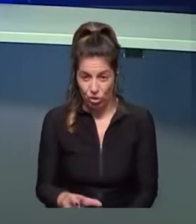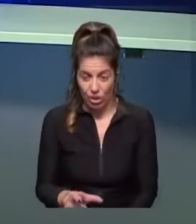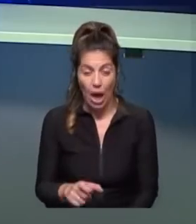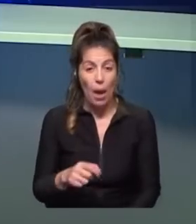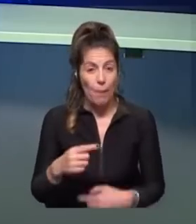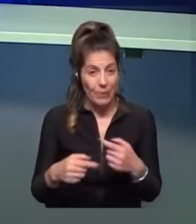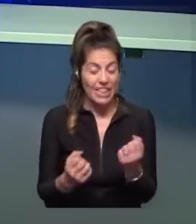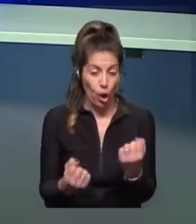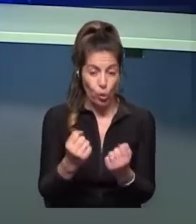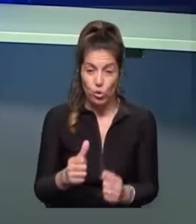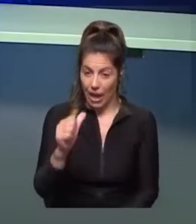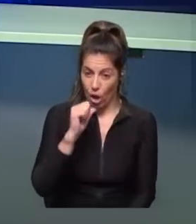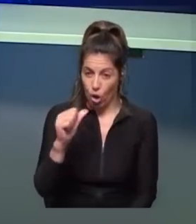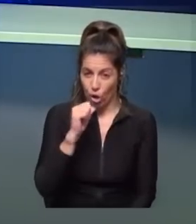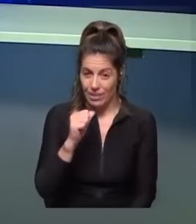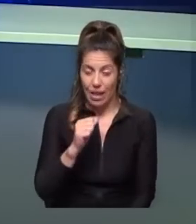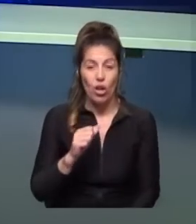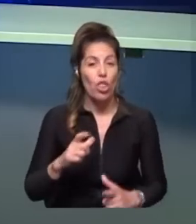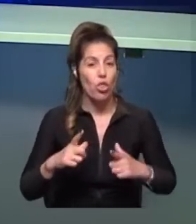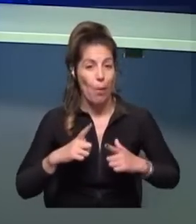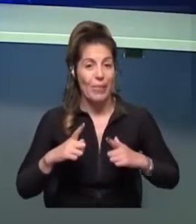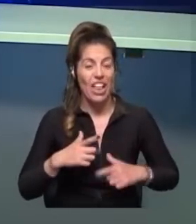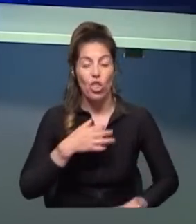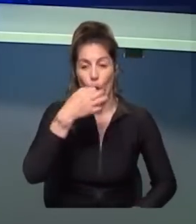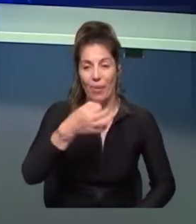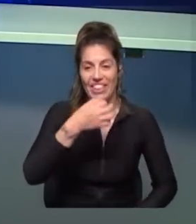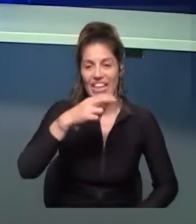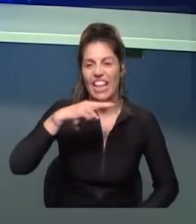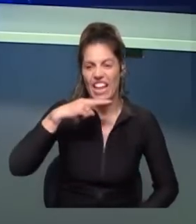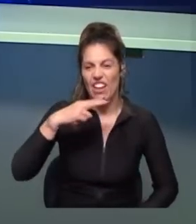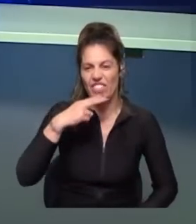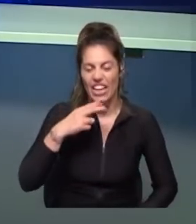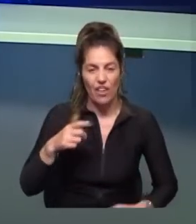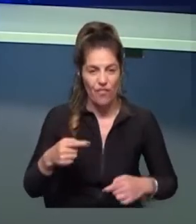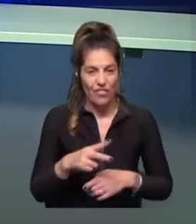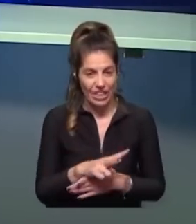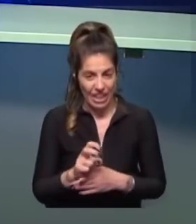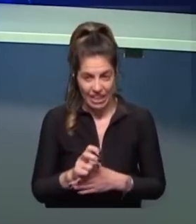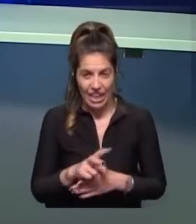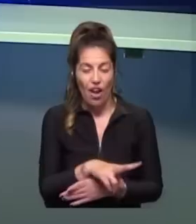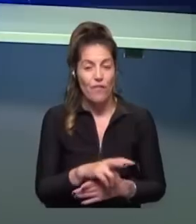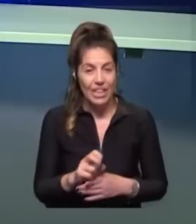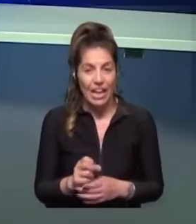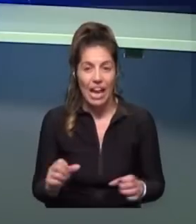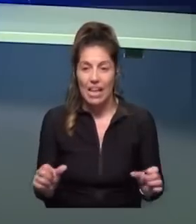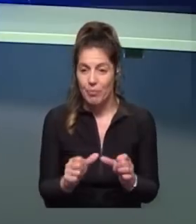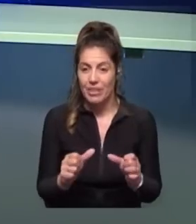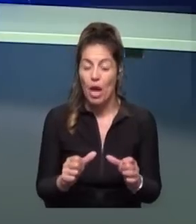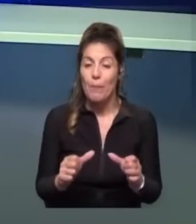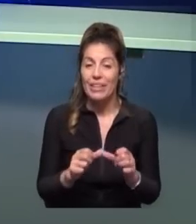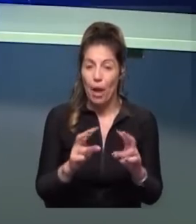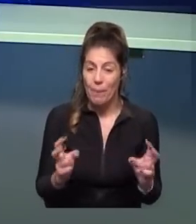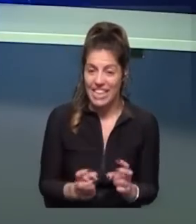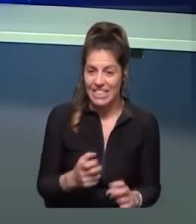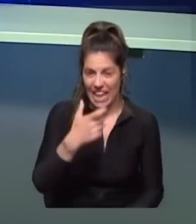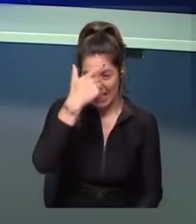conducía alcoholizado quedó emplazado y va a declarar este viernes ante fiscalía el fiscal actuante aguarda las pericias